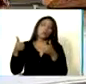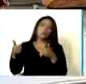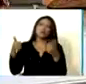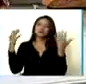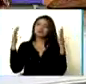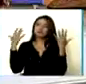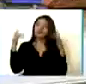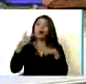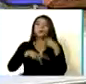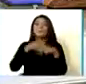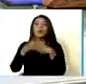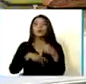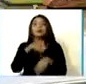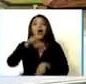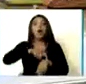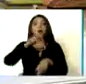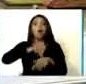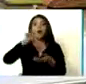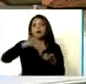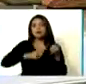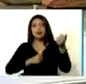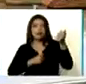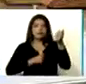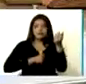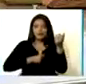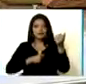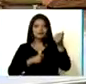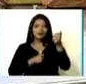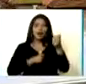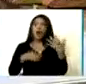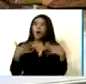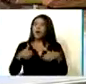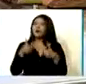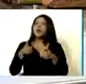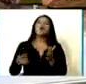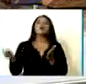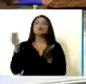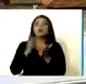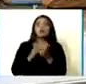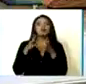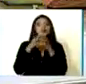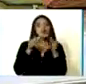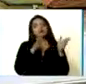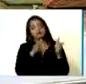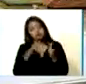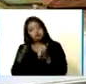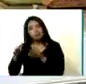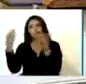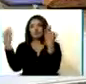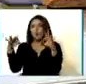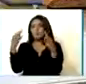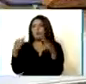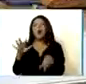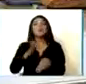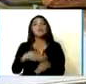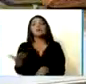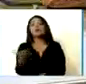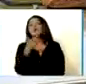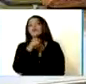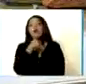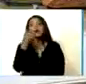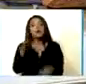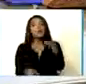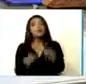ese programa La Hora de la Salsa, decía que muy ahora bueno. todo vuelve a su cauce, que todo vuelve a la normalidad porque no existe